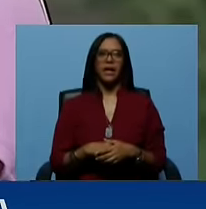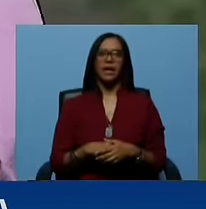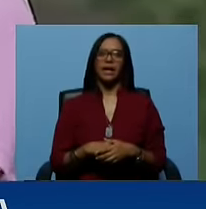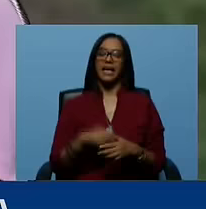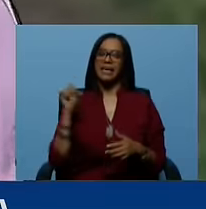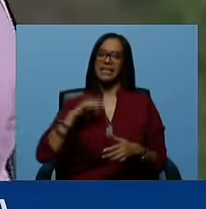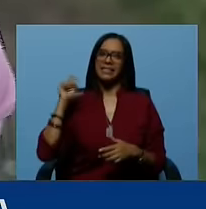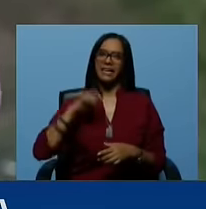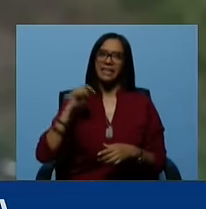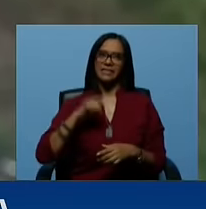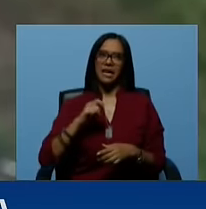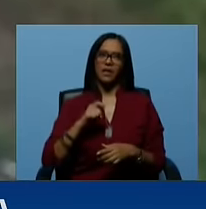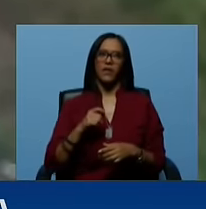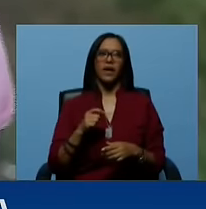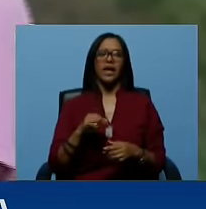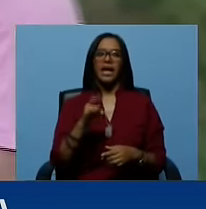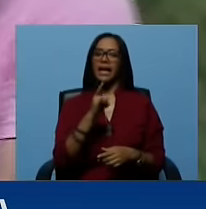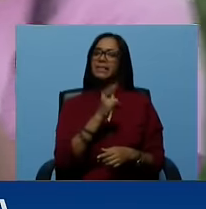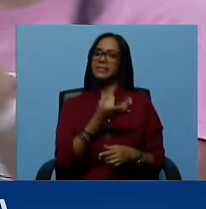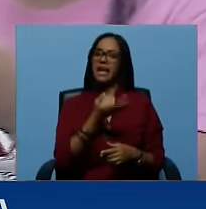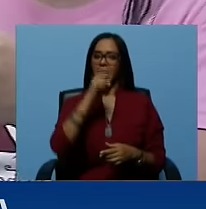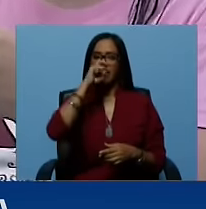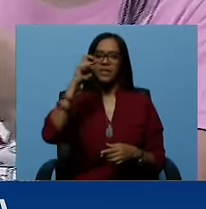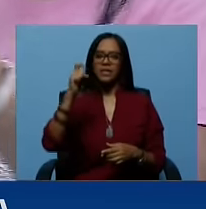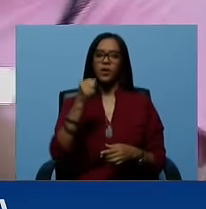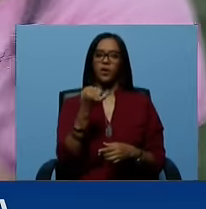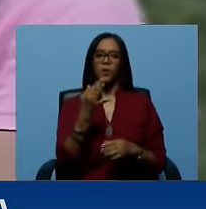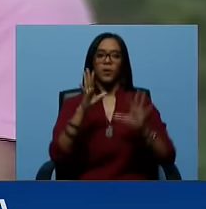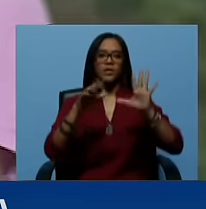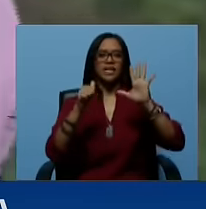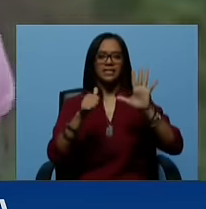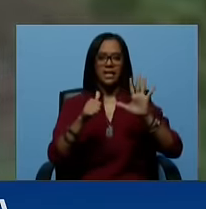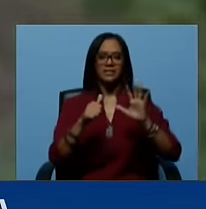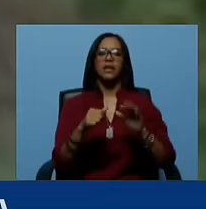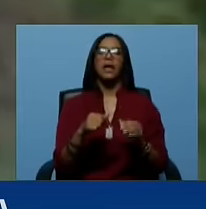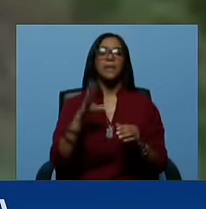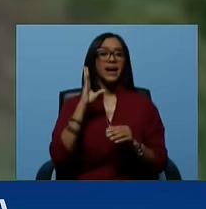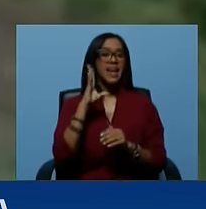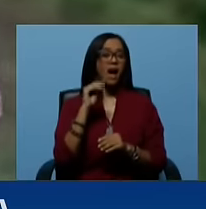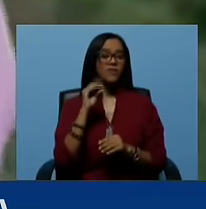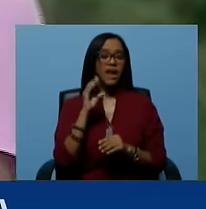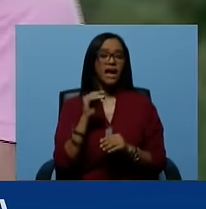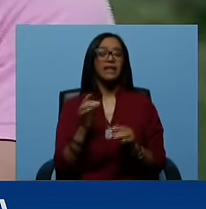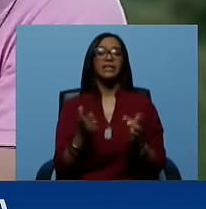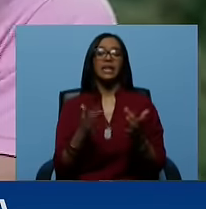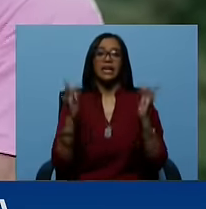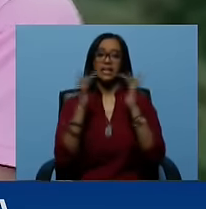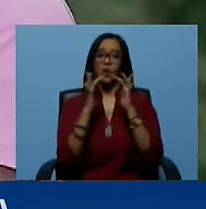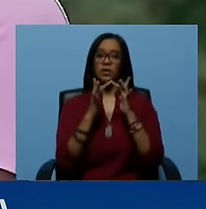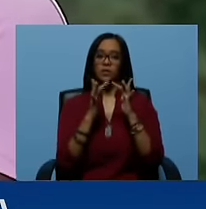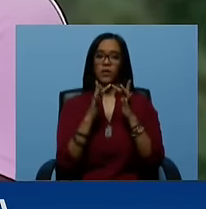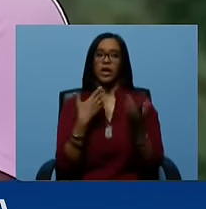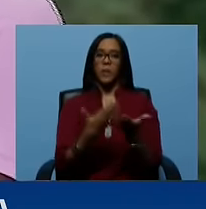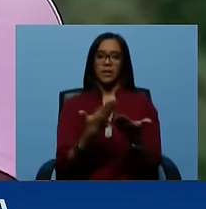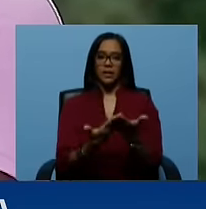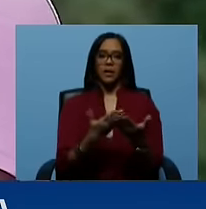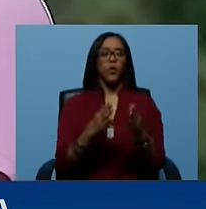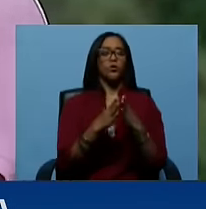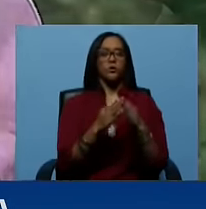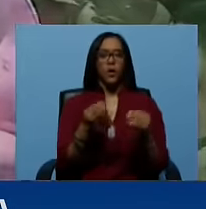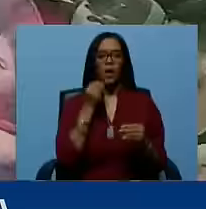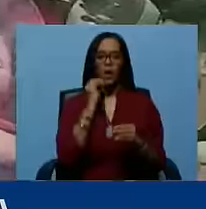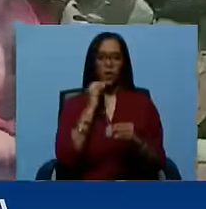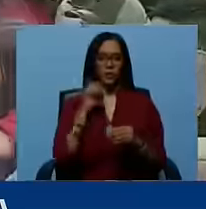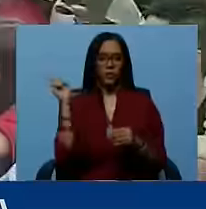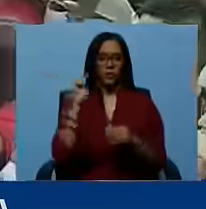propicio este aniversario número 16 para hablar de la reconexión que nos planteamos con toda la juventud